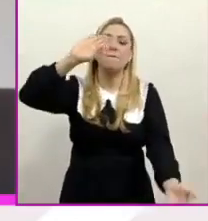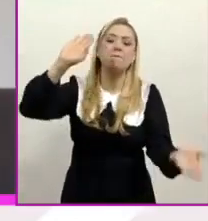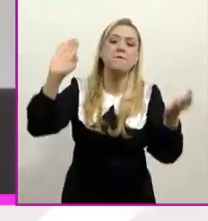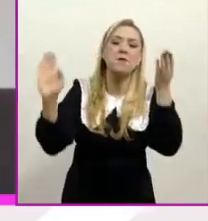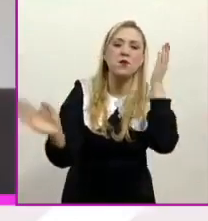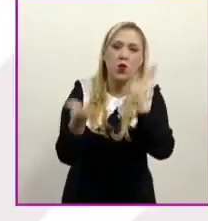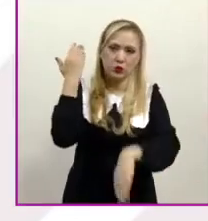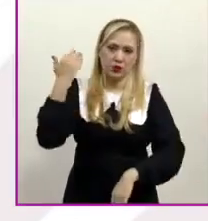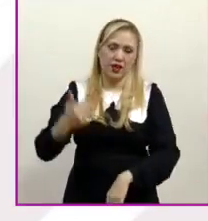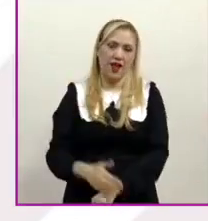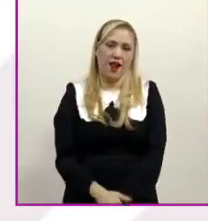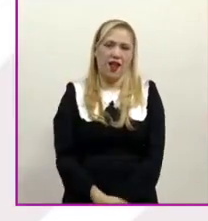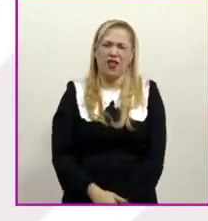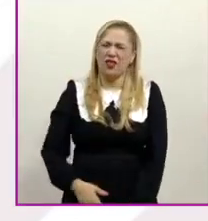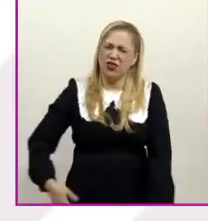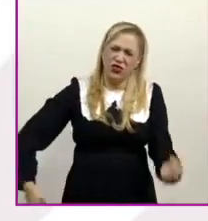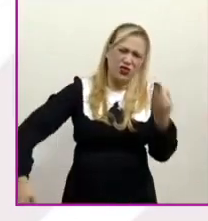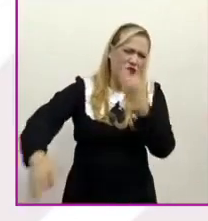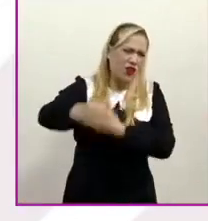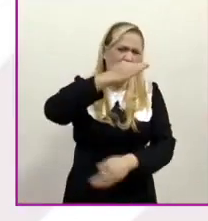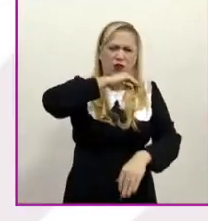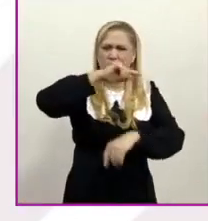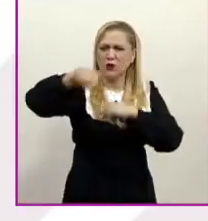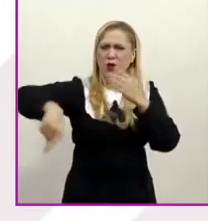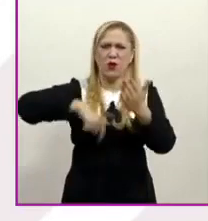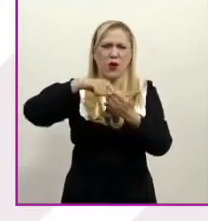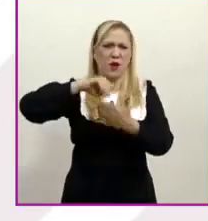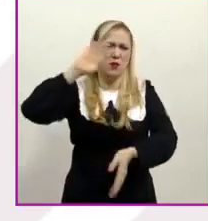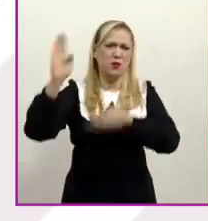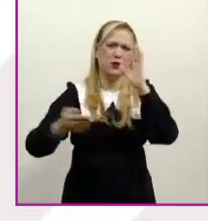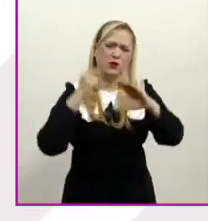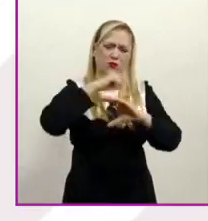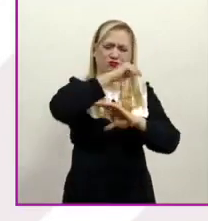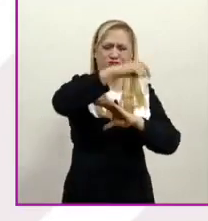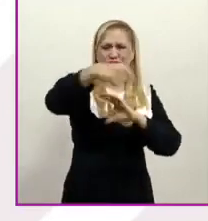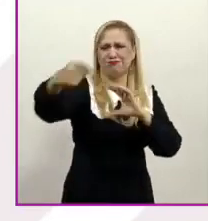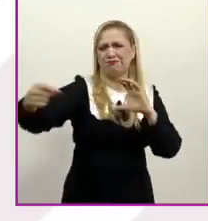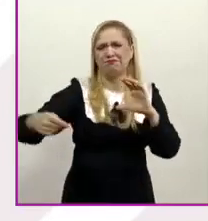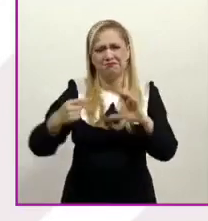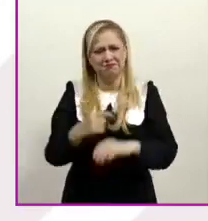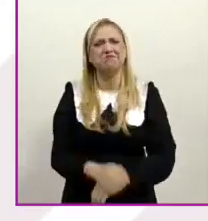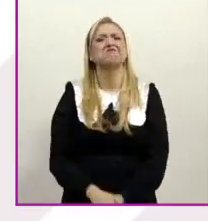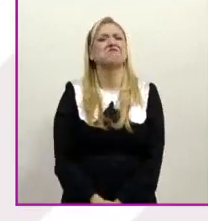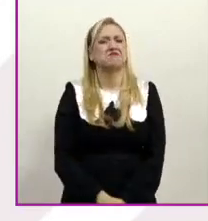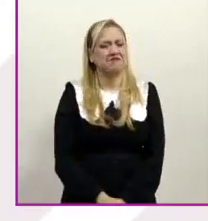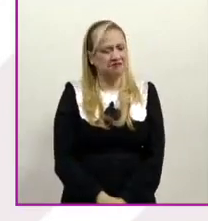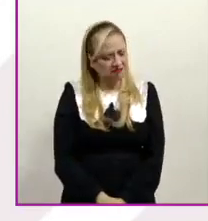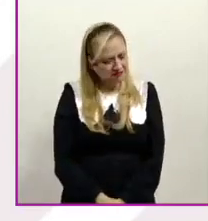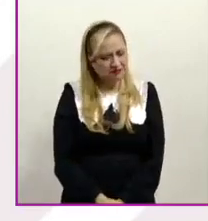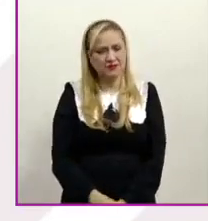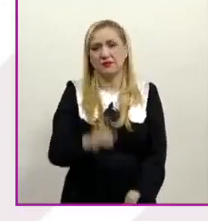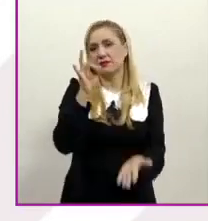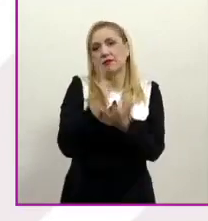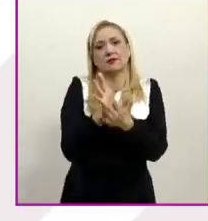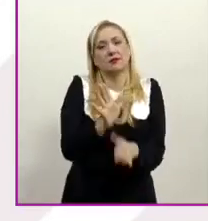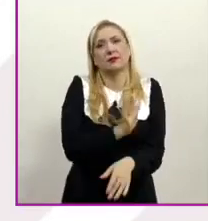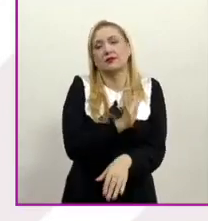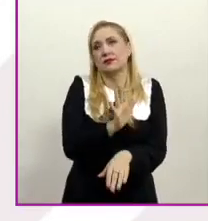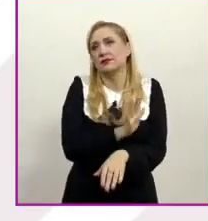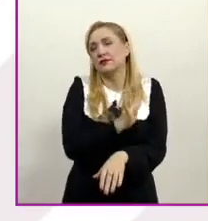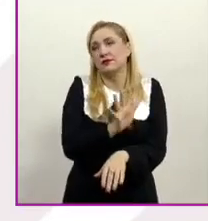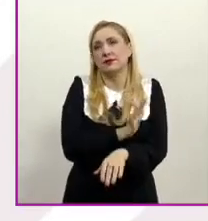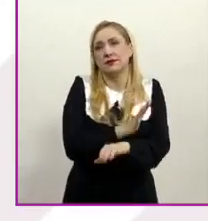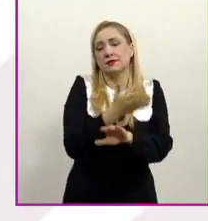Se ha instaurado en todos los rincones del mundo, ¿no? Como único modelo a seguir, como el